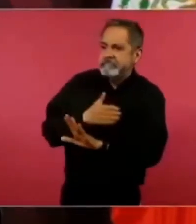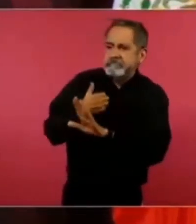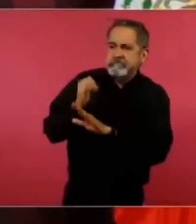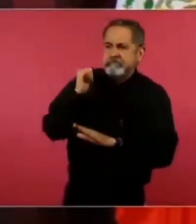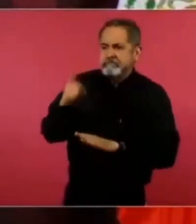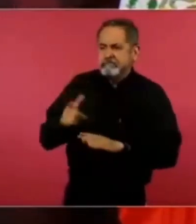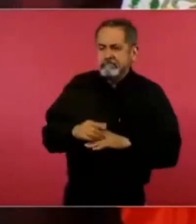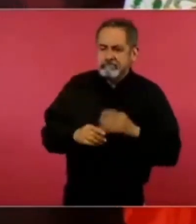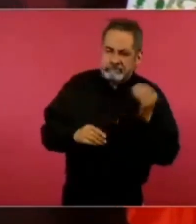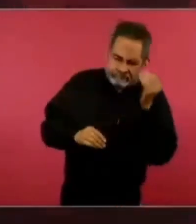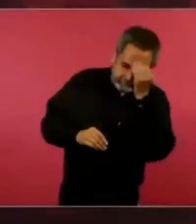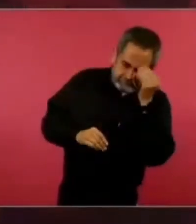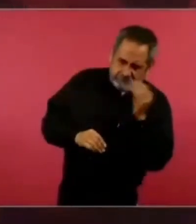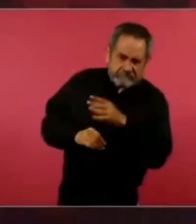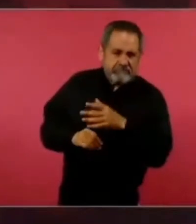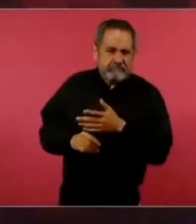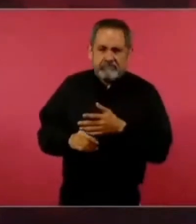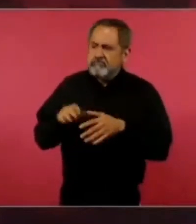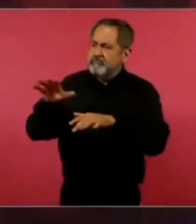mantenerlos